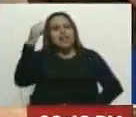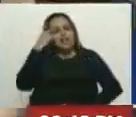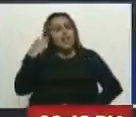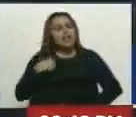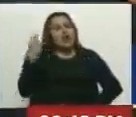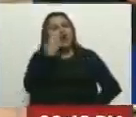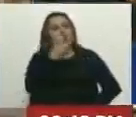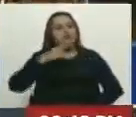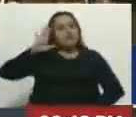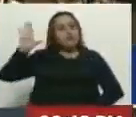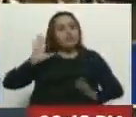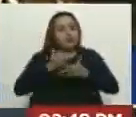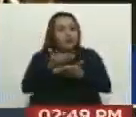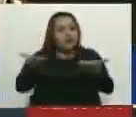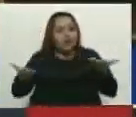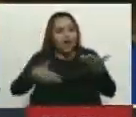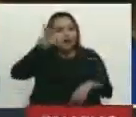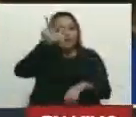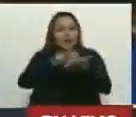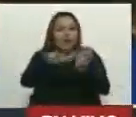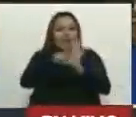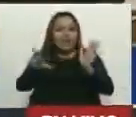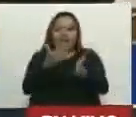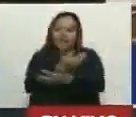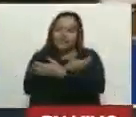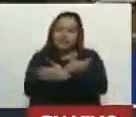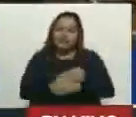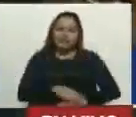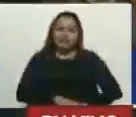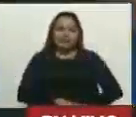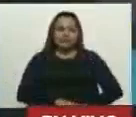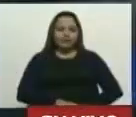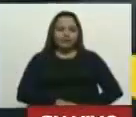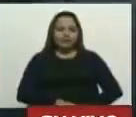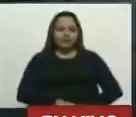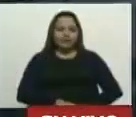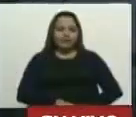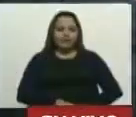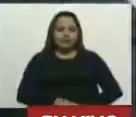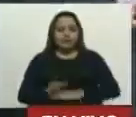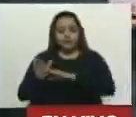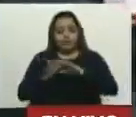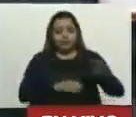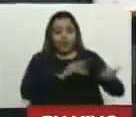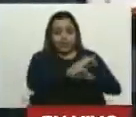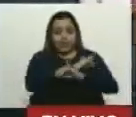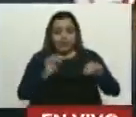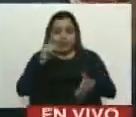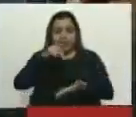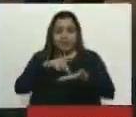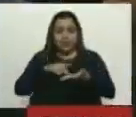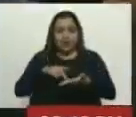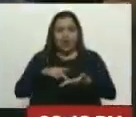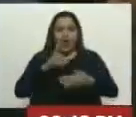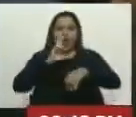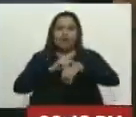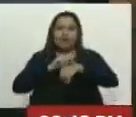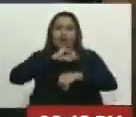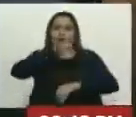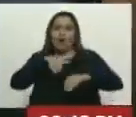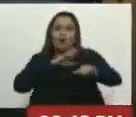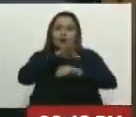comprometo con ustedes en que sancionemos la ley. Un abrazo. Termina la intervención del doctor Jorge Rodríguez, presidente de la